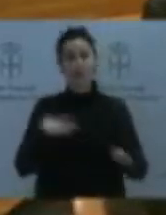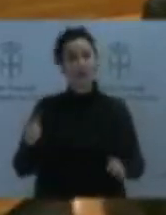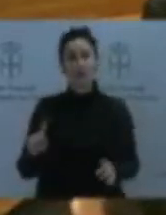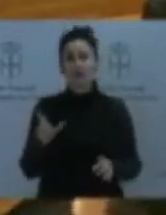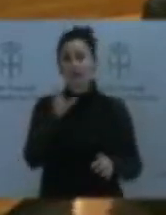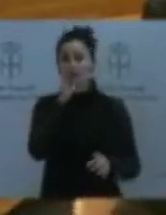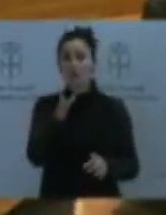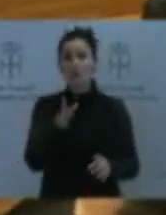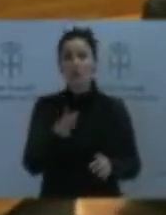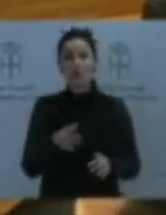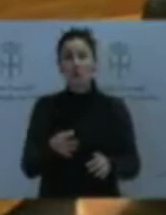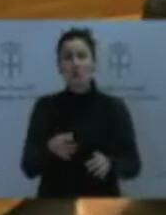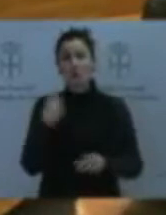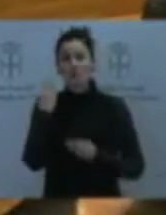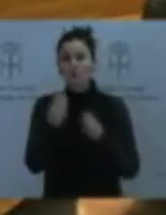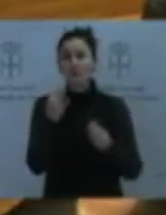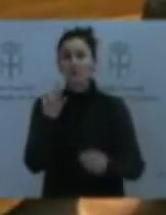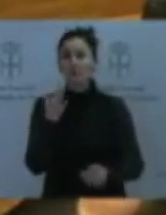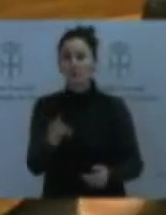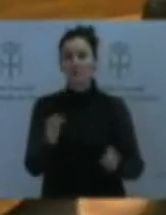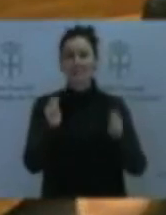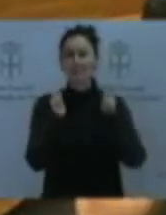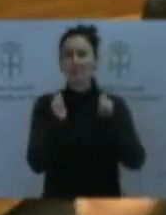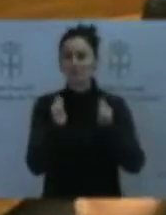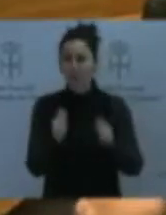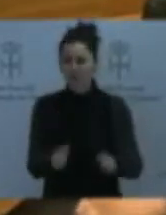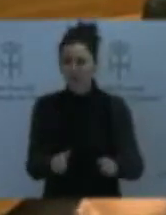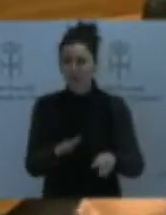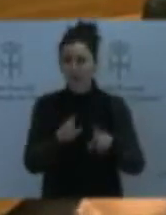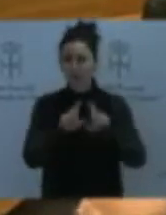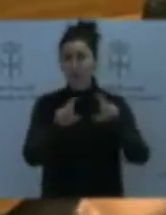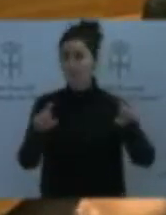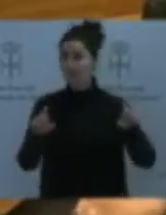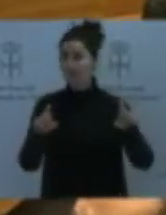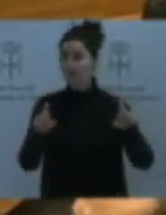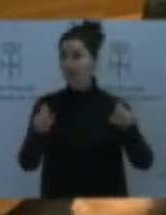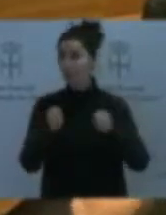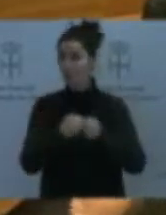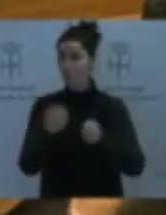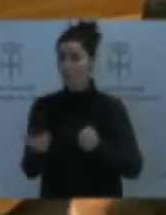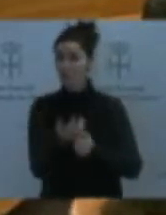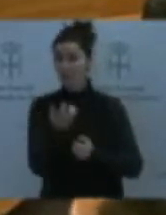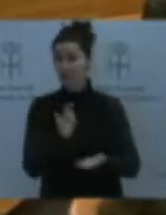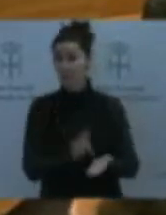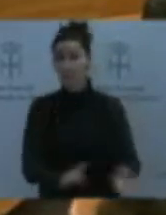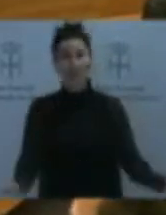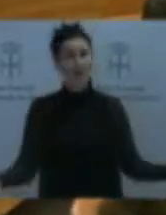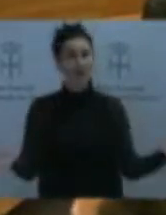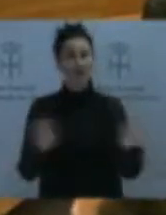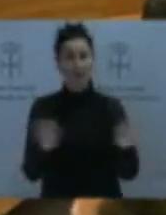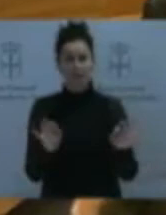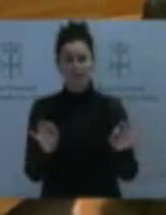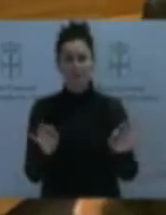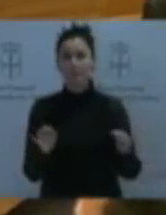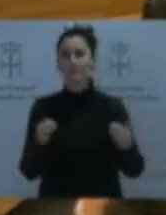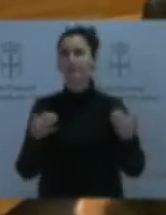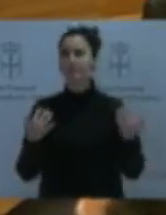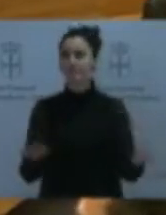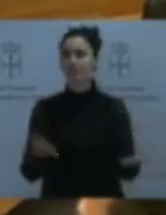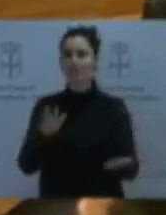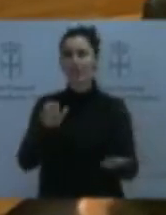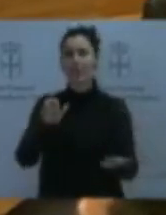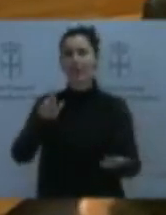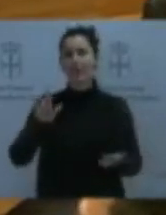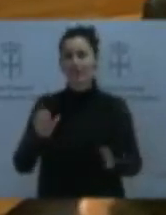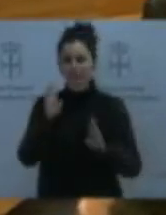en absoluto a Duro Felguera. En cuanto al ERE, oiga, yo no me alegro, por